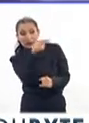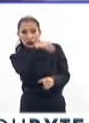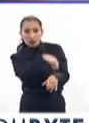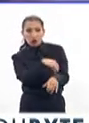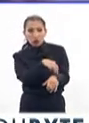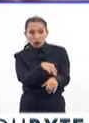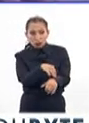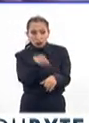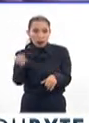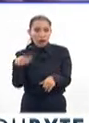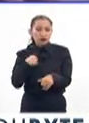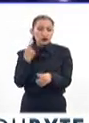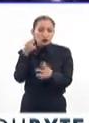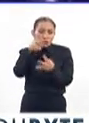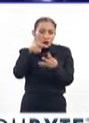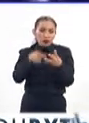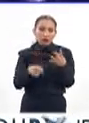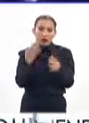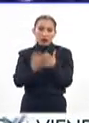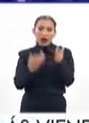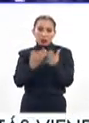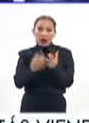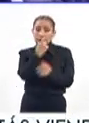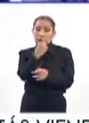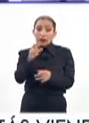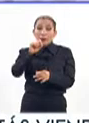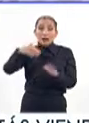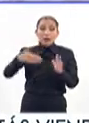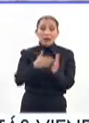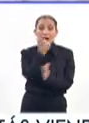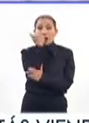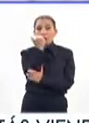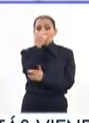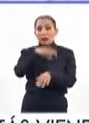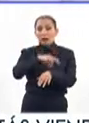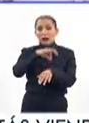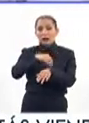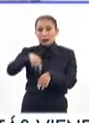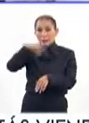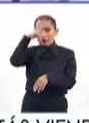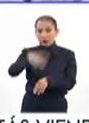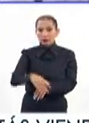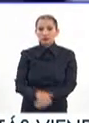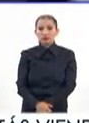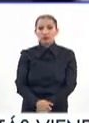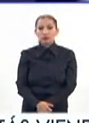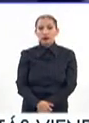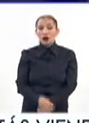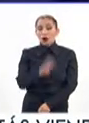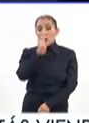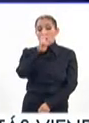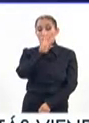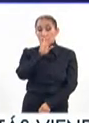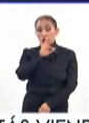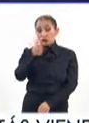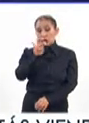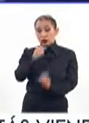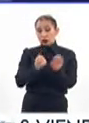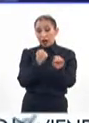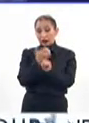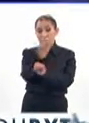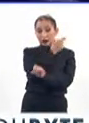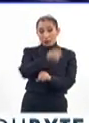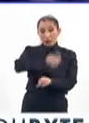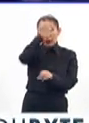son requeridos son algunos de los desafíos de 120,000 estudiantes de medicina en el país, 4 siglos después de aquella